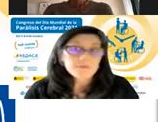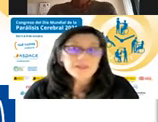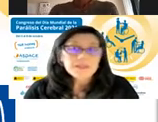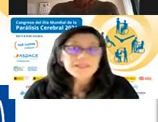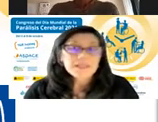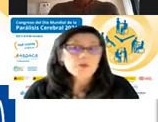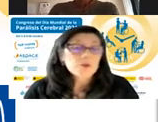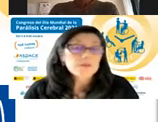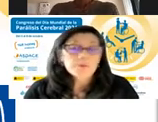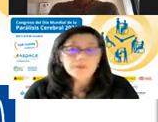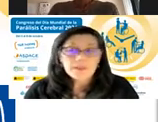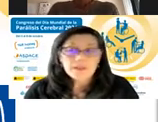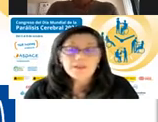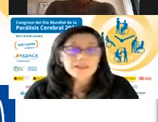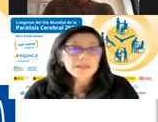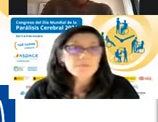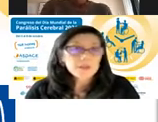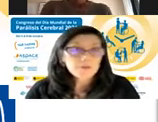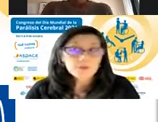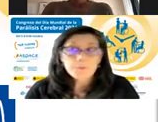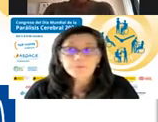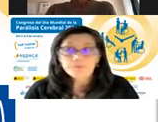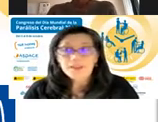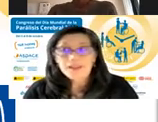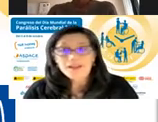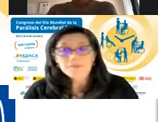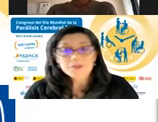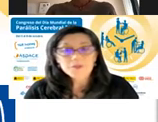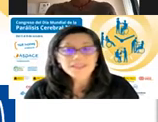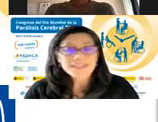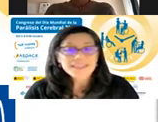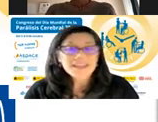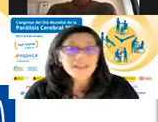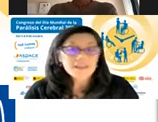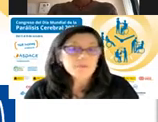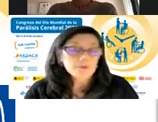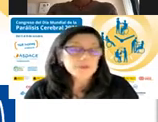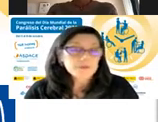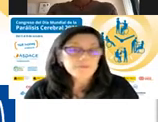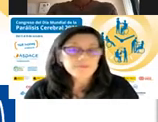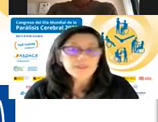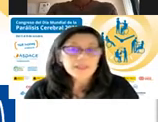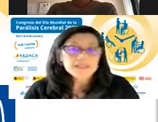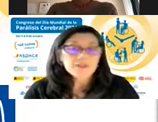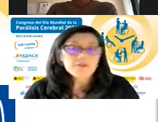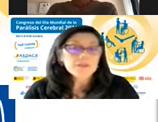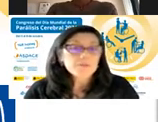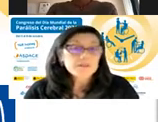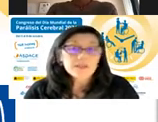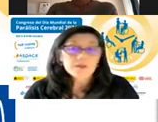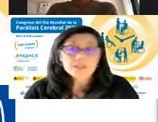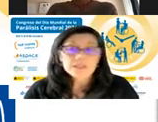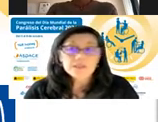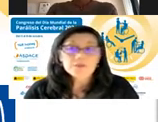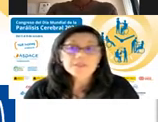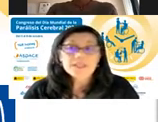organización, siguiendo el orden, procederá a habilitar el micrófono a la persona que realiza la pregunta. Si no fuera posible